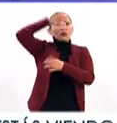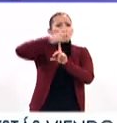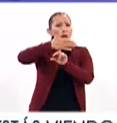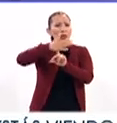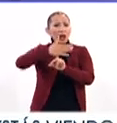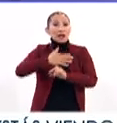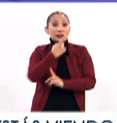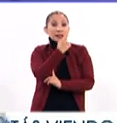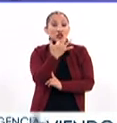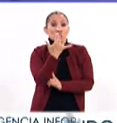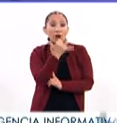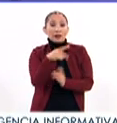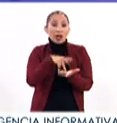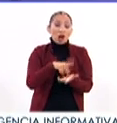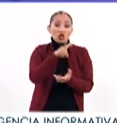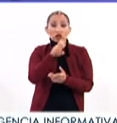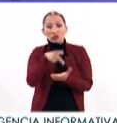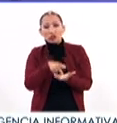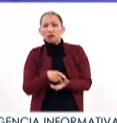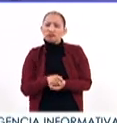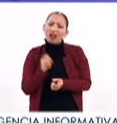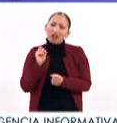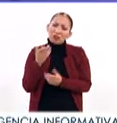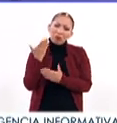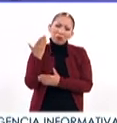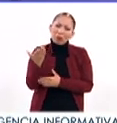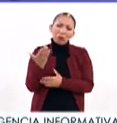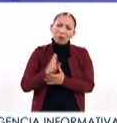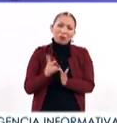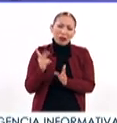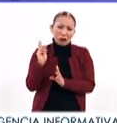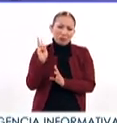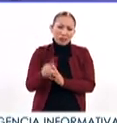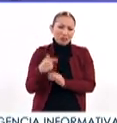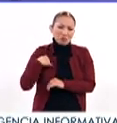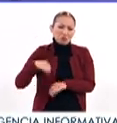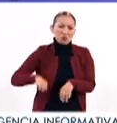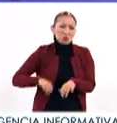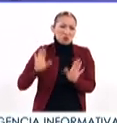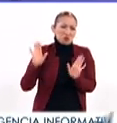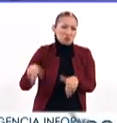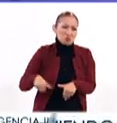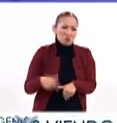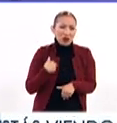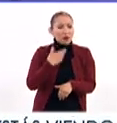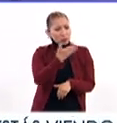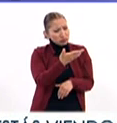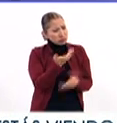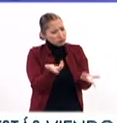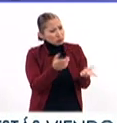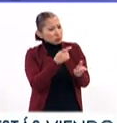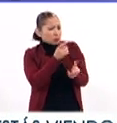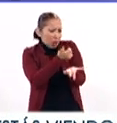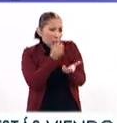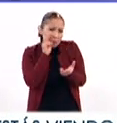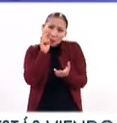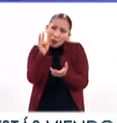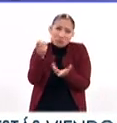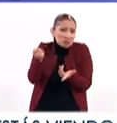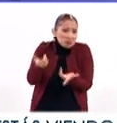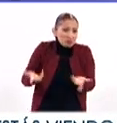pesa 150 kilos, 200 kilos. Y le dije, gracias, pero realmente no me interesa. Y me pidieron, oiga, ¿por lo menos puede